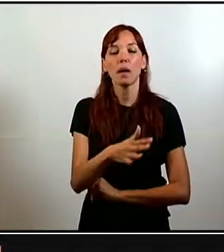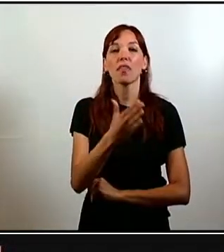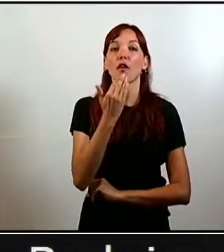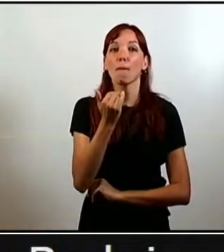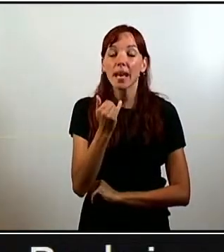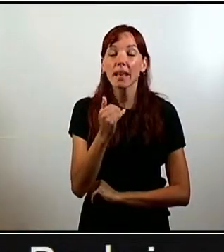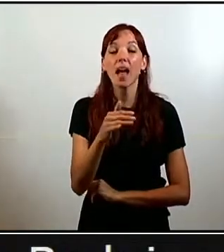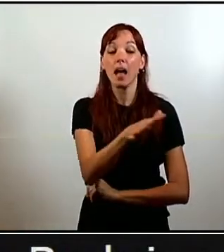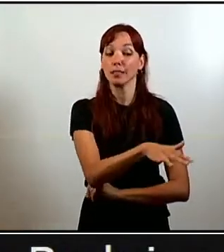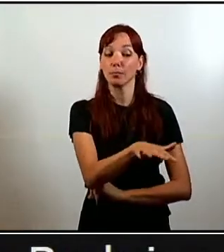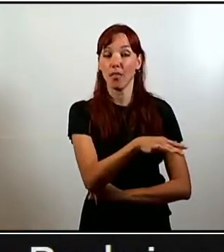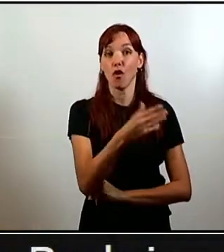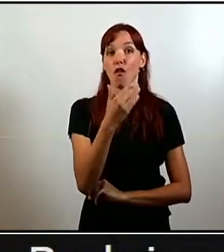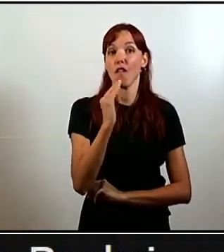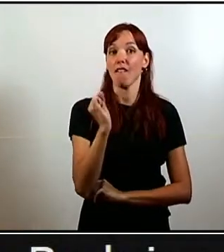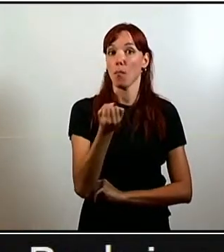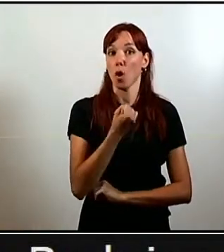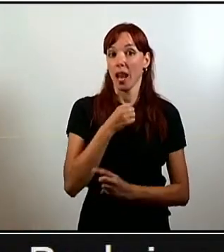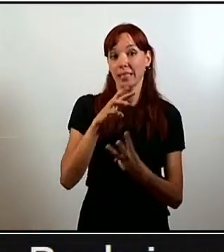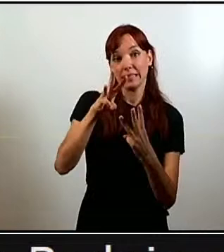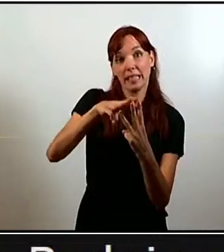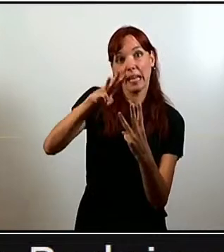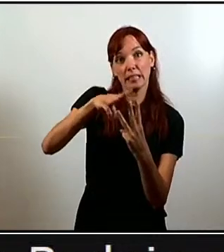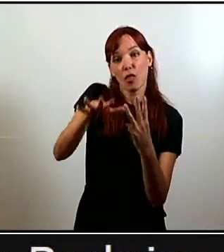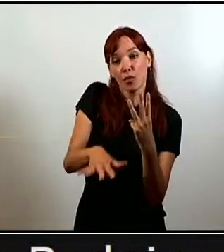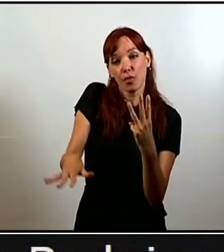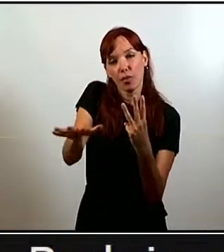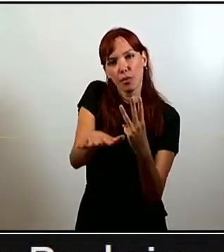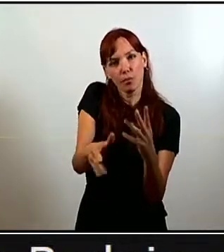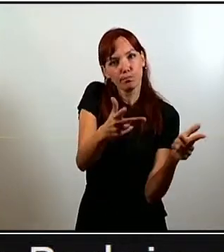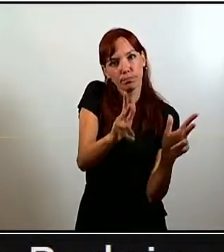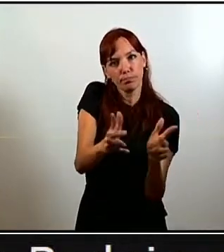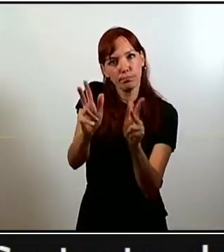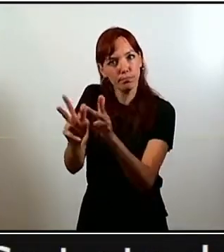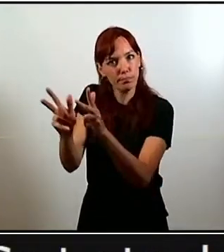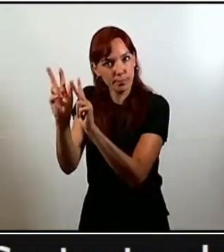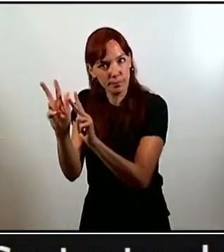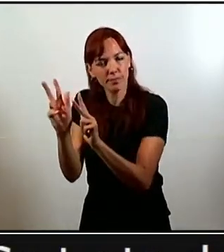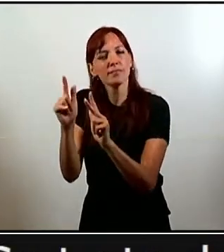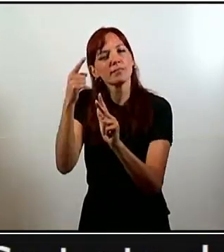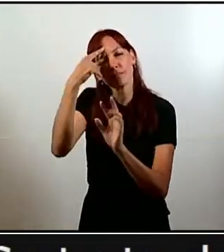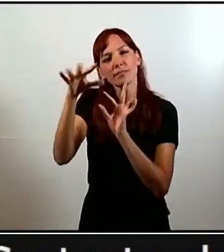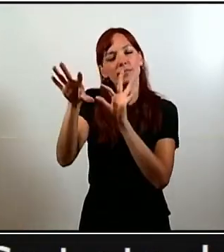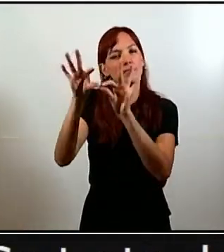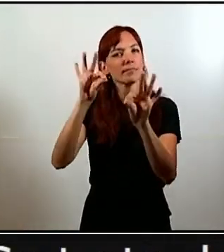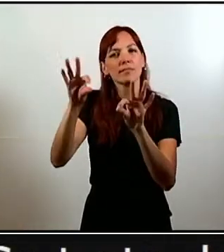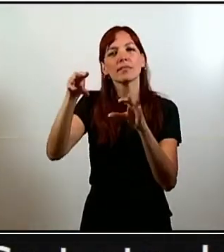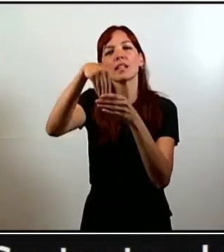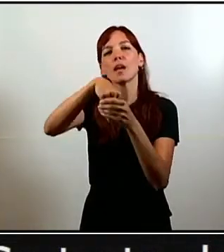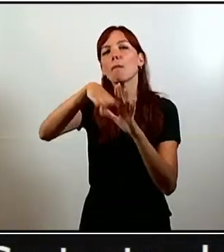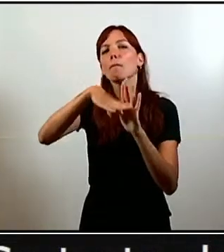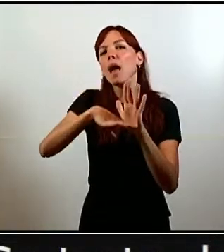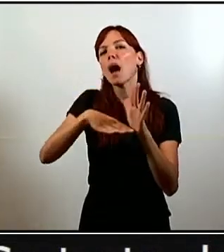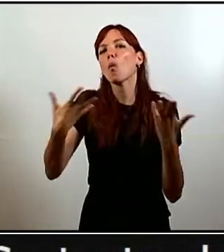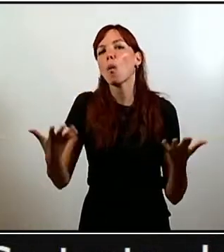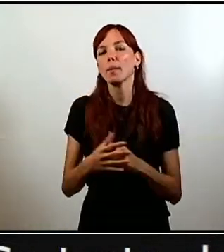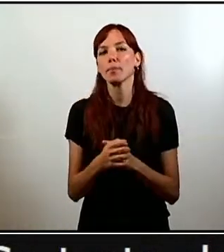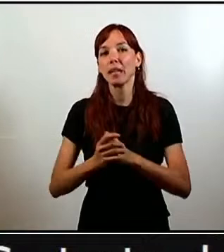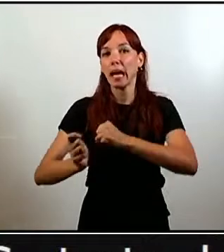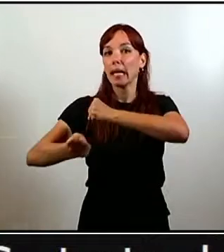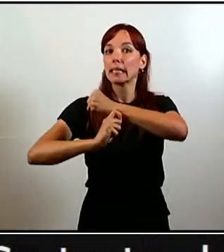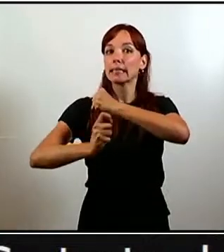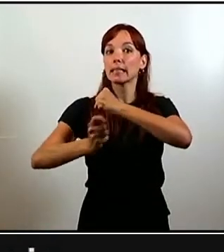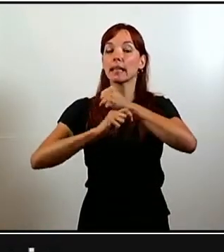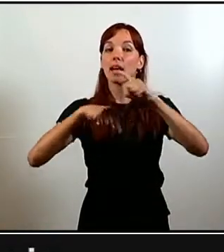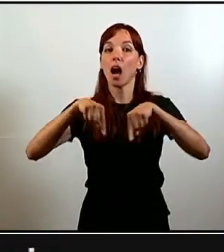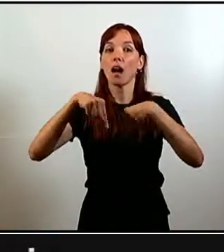Espacio Navalmoral. Se trata de una decisión que está integrada en la estrategia logística regional